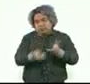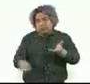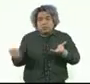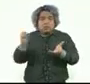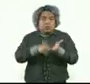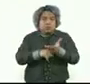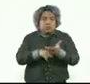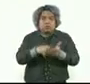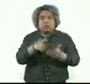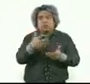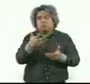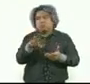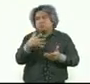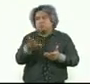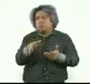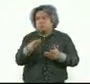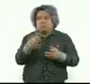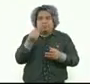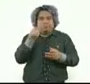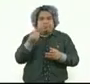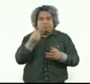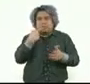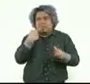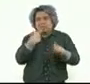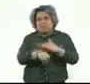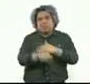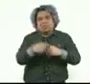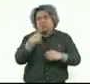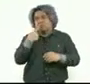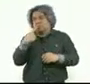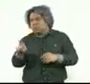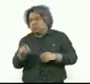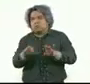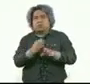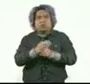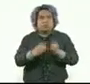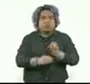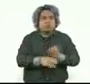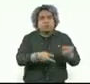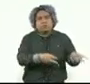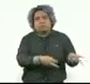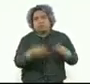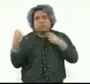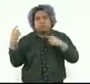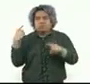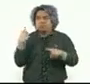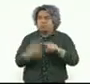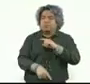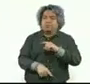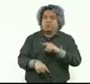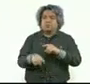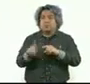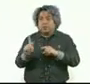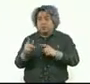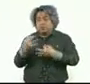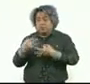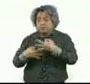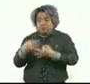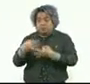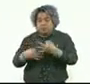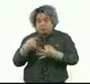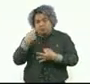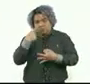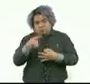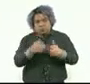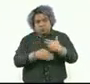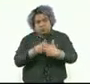habitacional, se habían presentado varias denuncias de despojos y la Fiscalía hizo todo el procedimiento penal